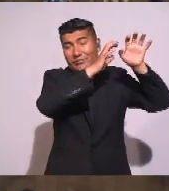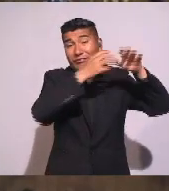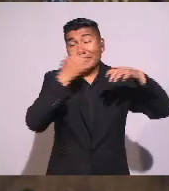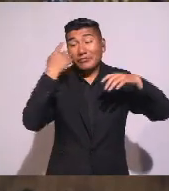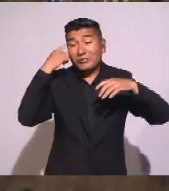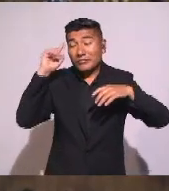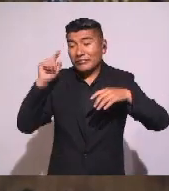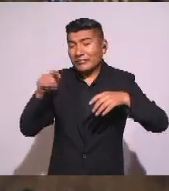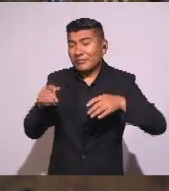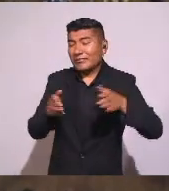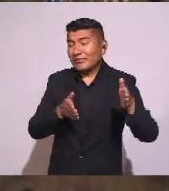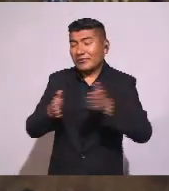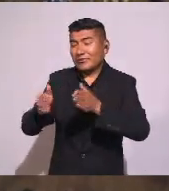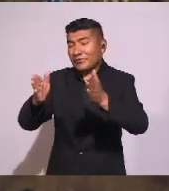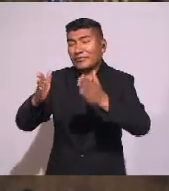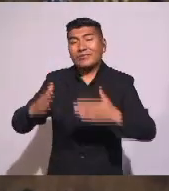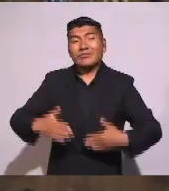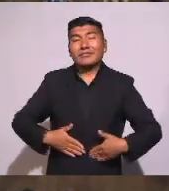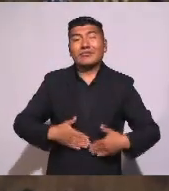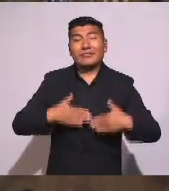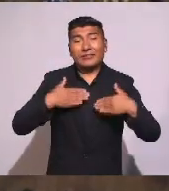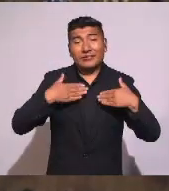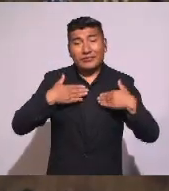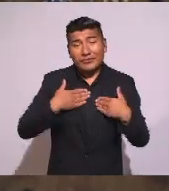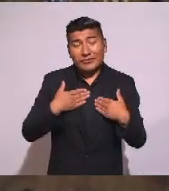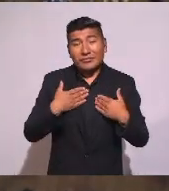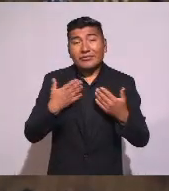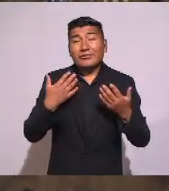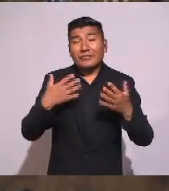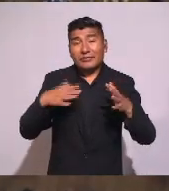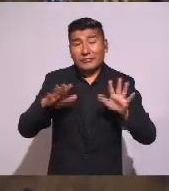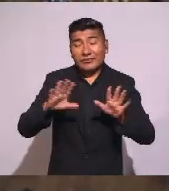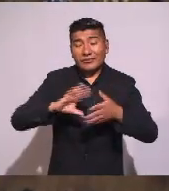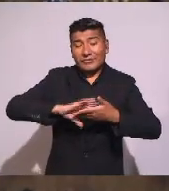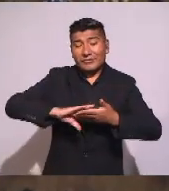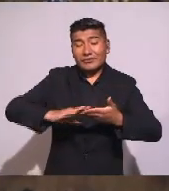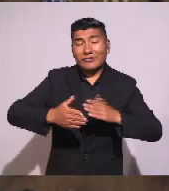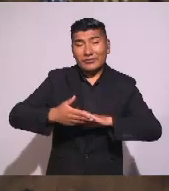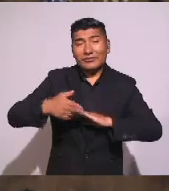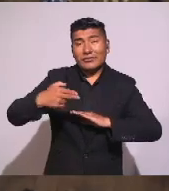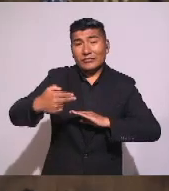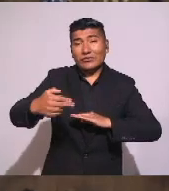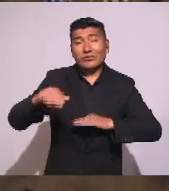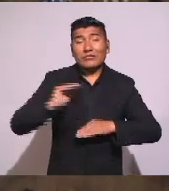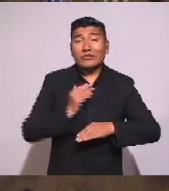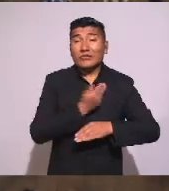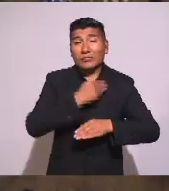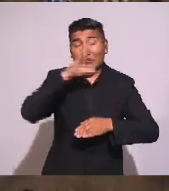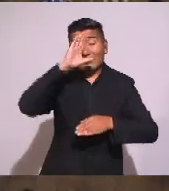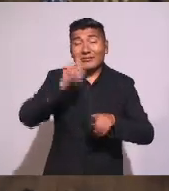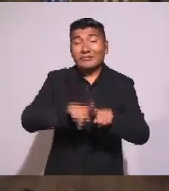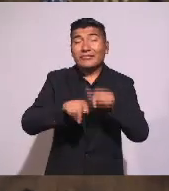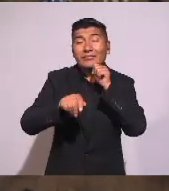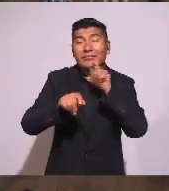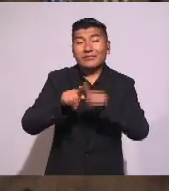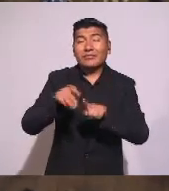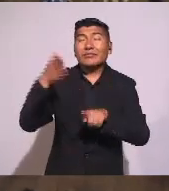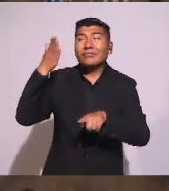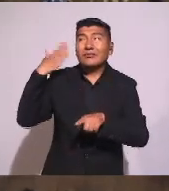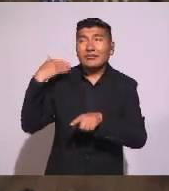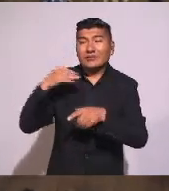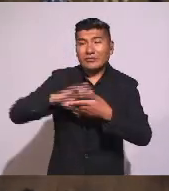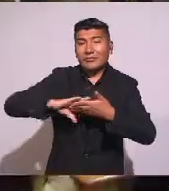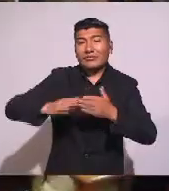empolvados de la vida es encarnarse en la historia de nuestros hermanos historia de pobreza humana